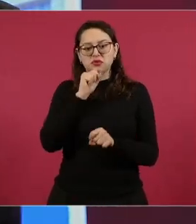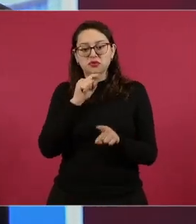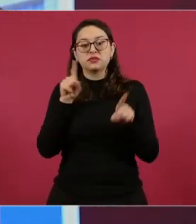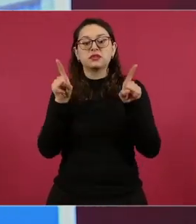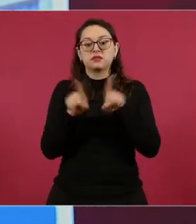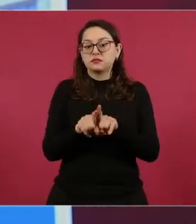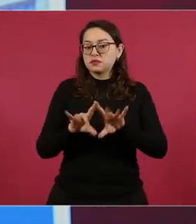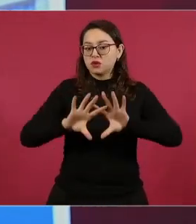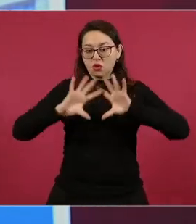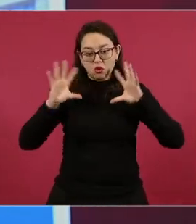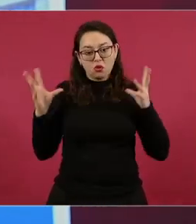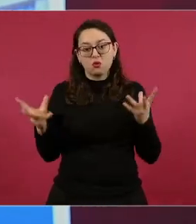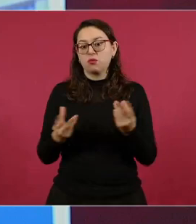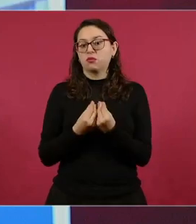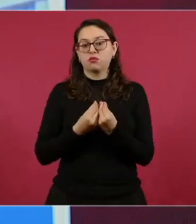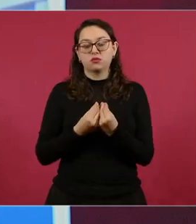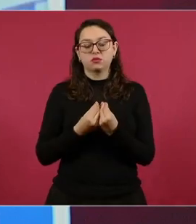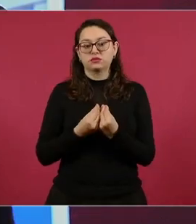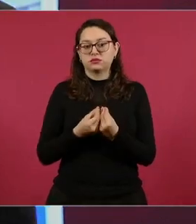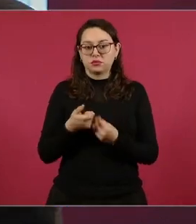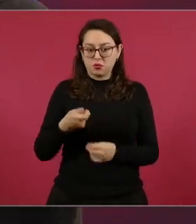toda la